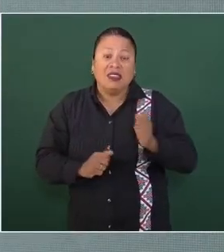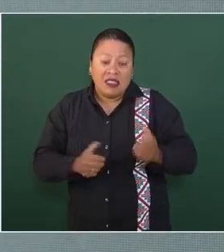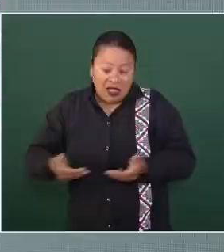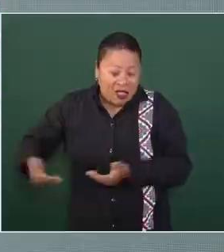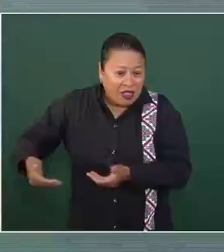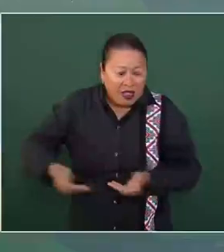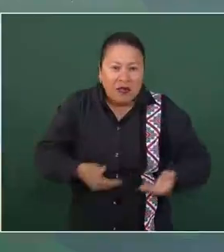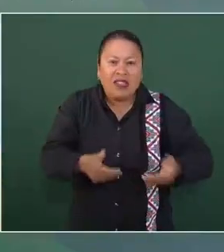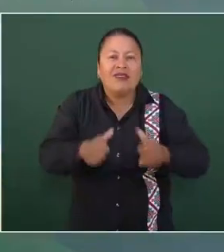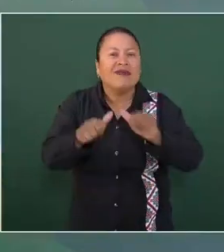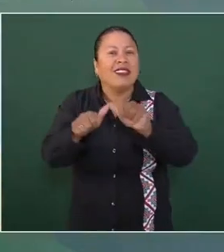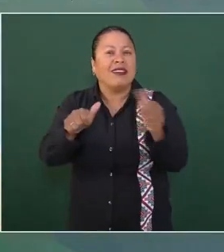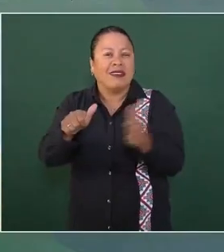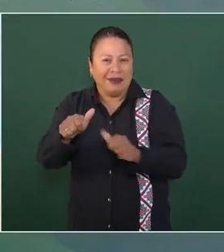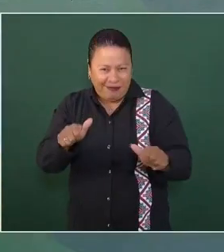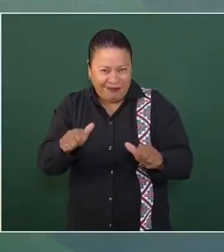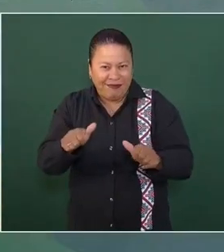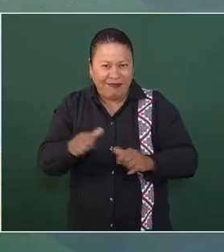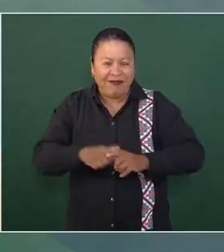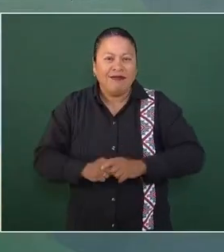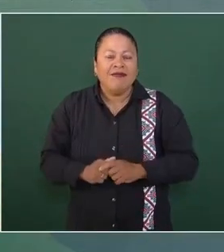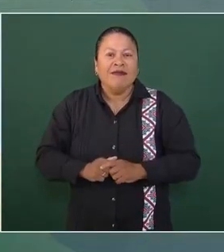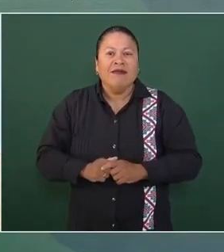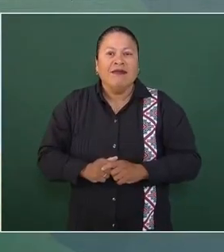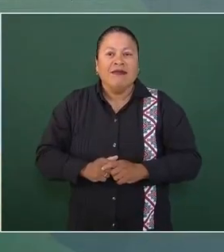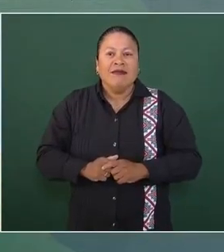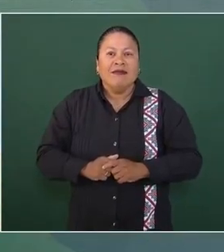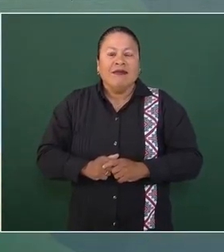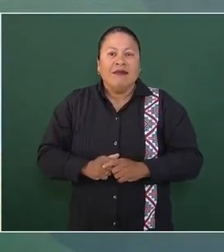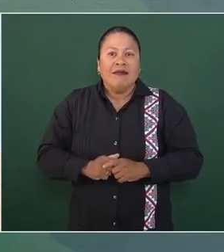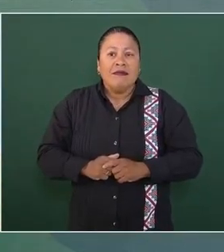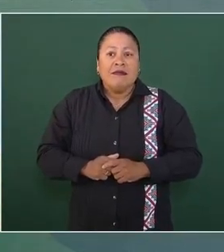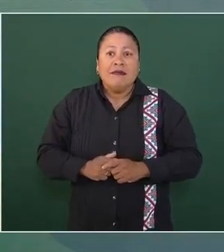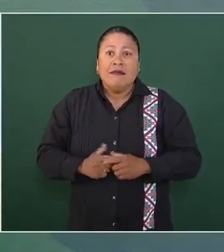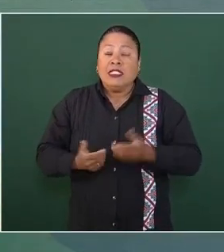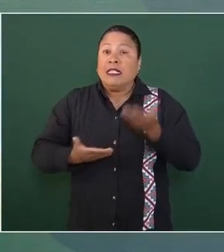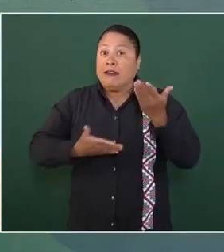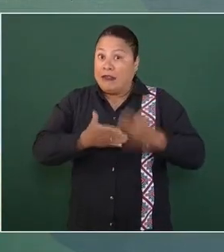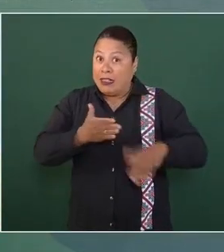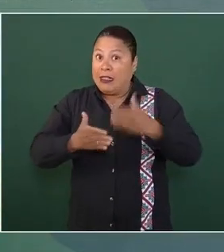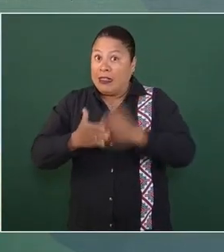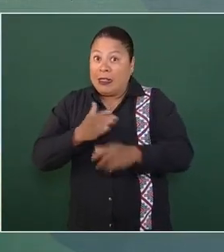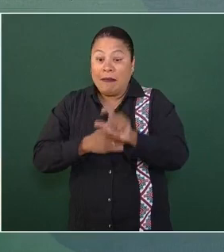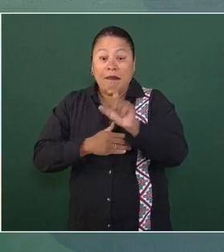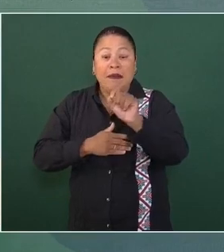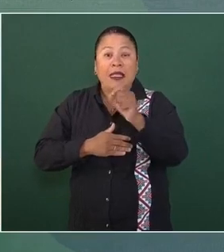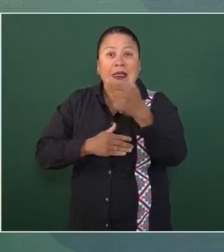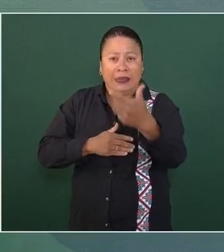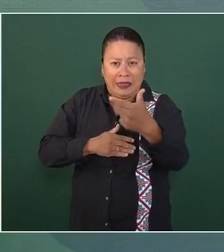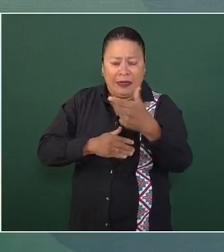artesanales y nos quedan pendiente 27